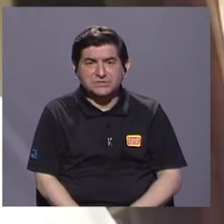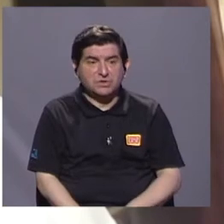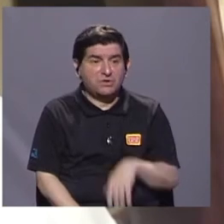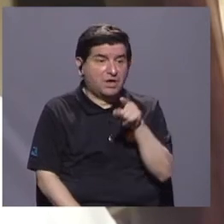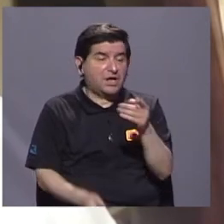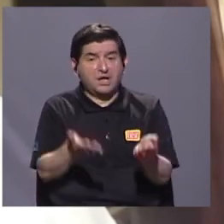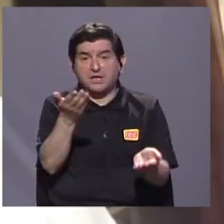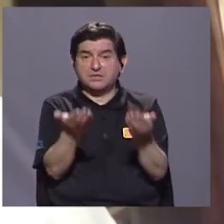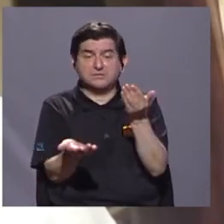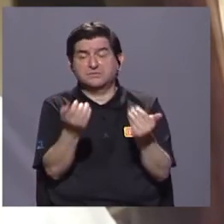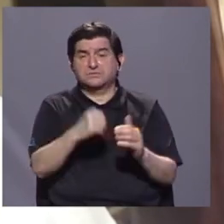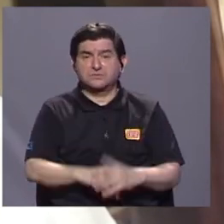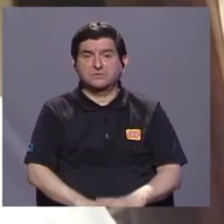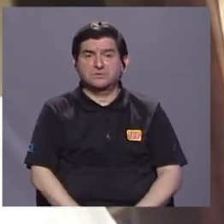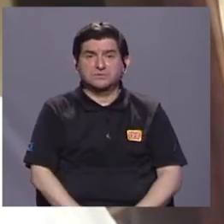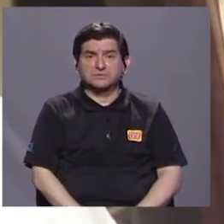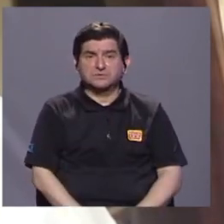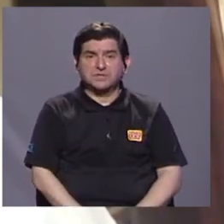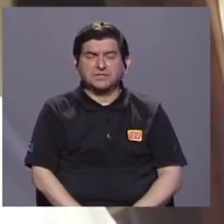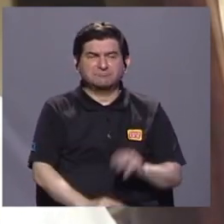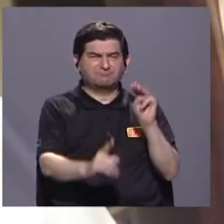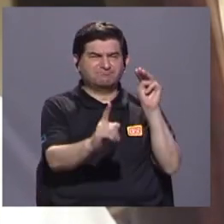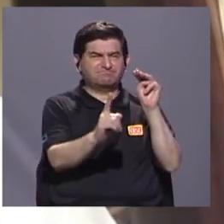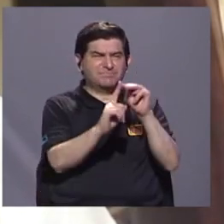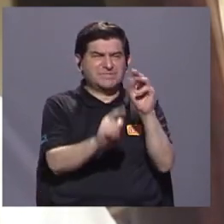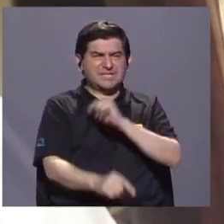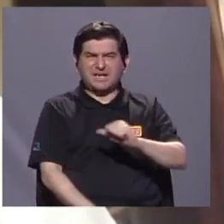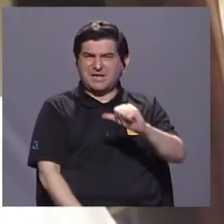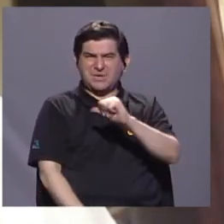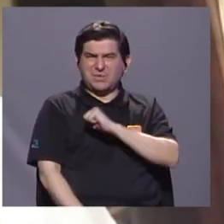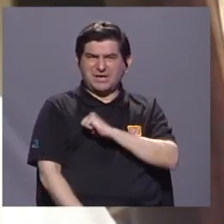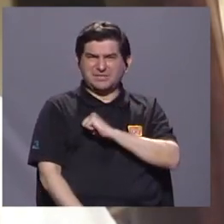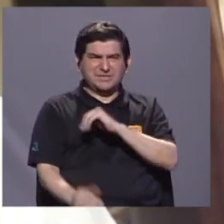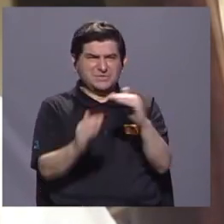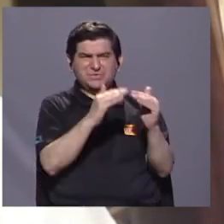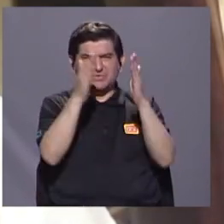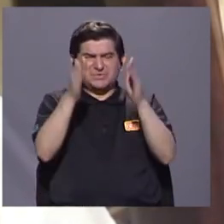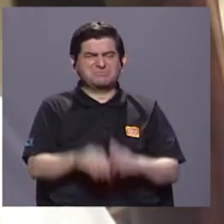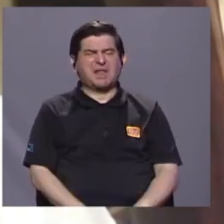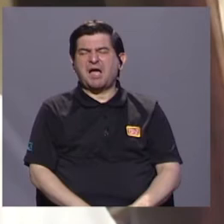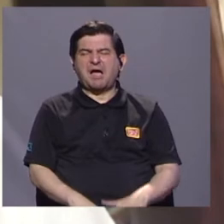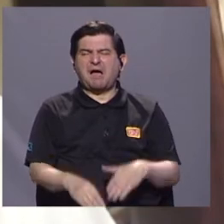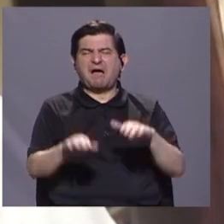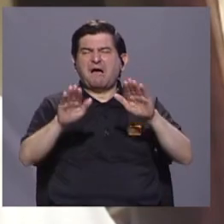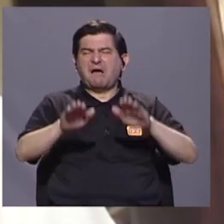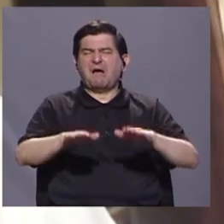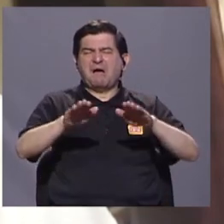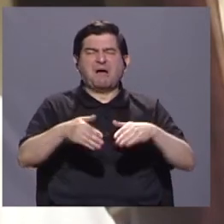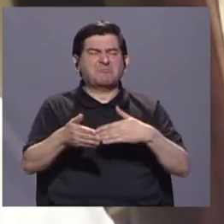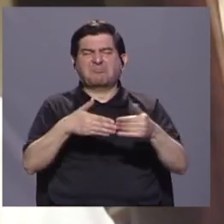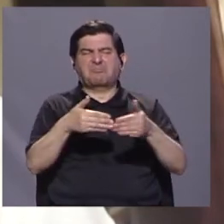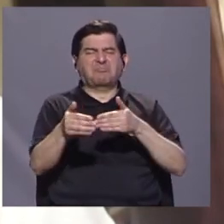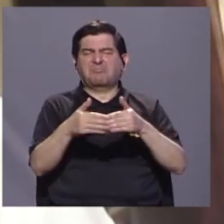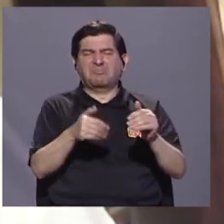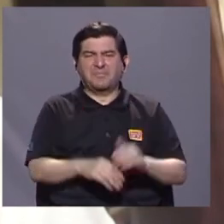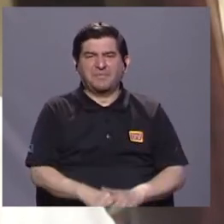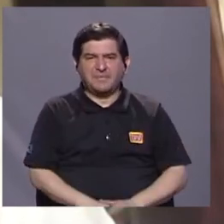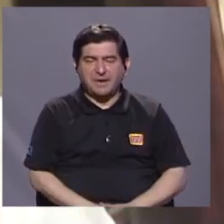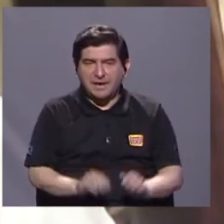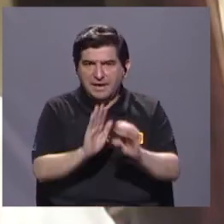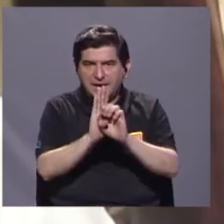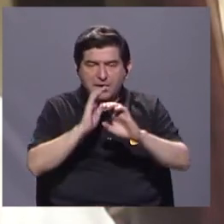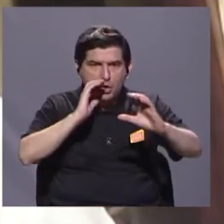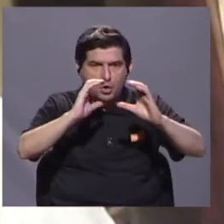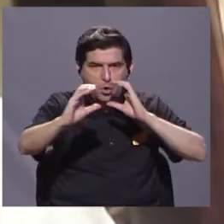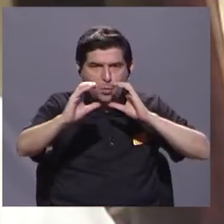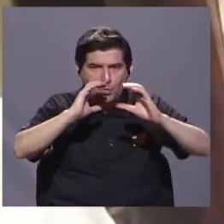haber generado mensajes o actitudes sobre la ciudadanía de relajamiento. Para mencionar alguna, la